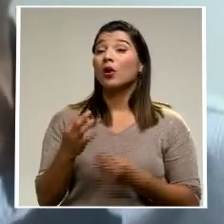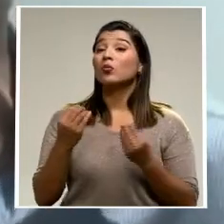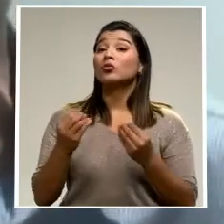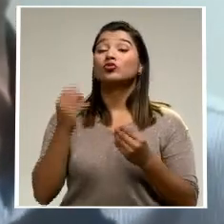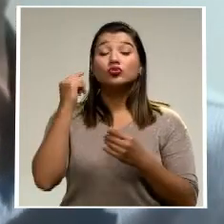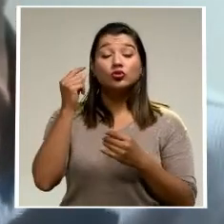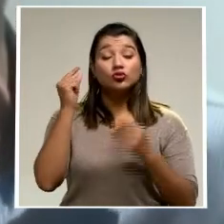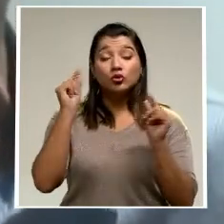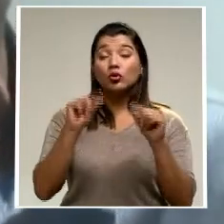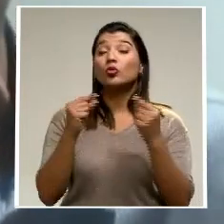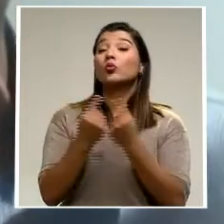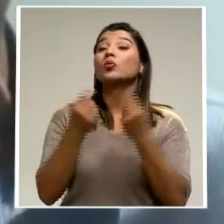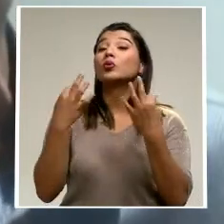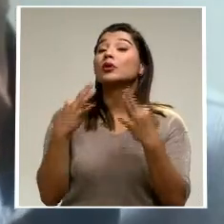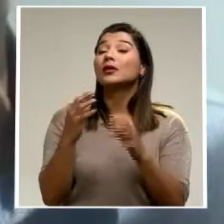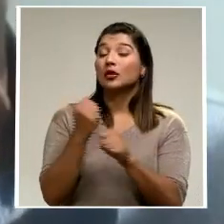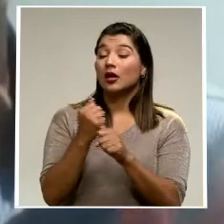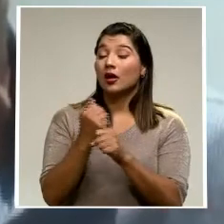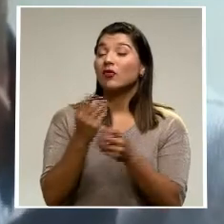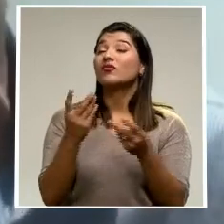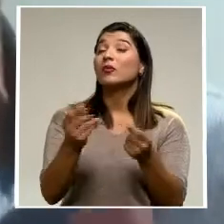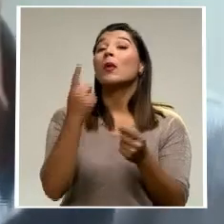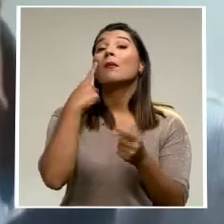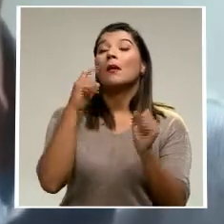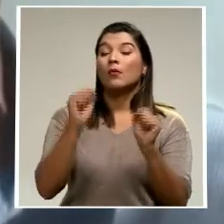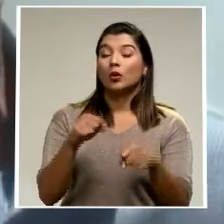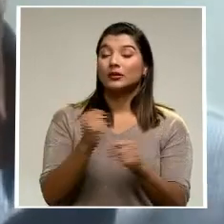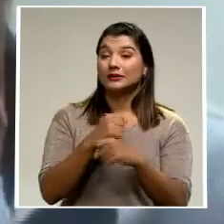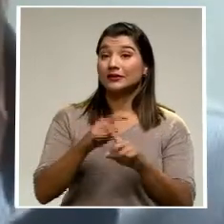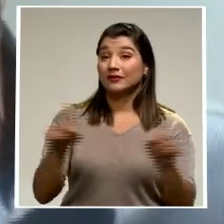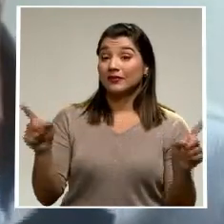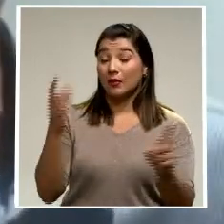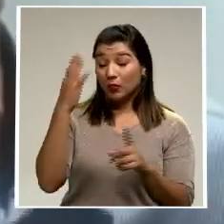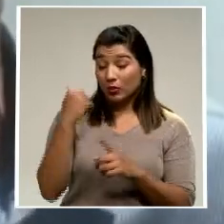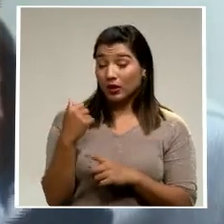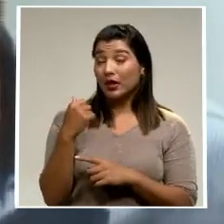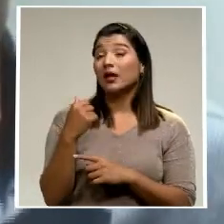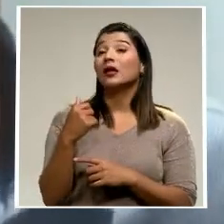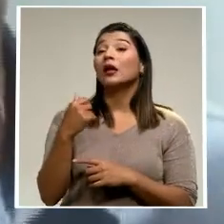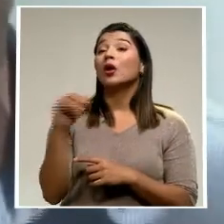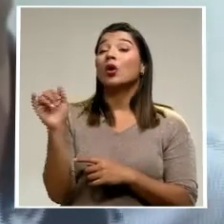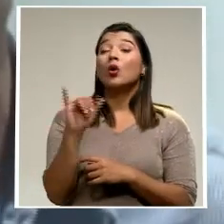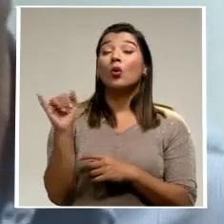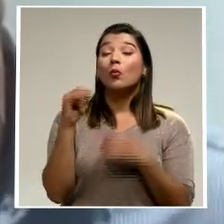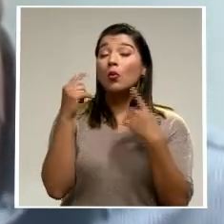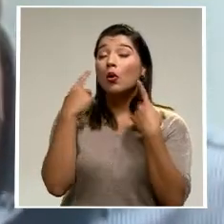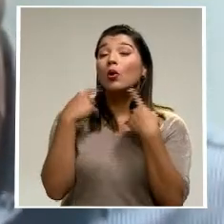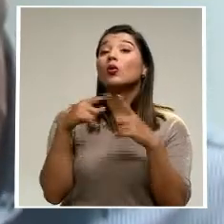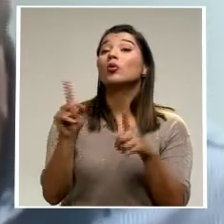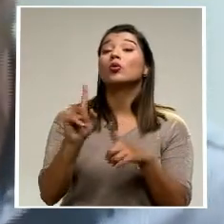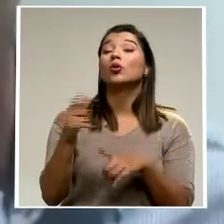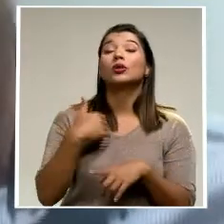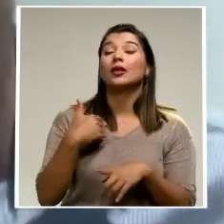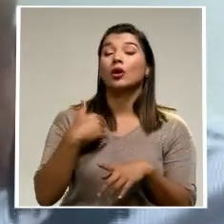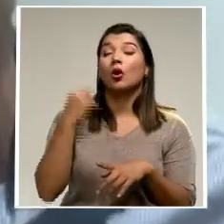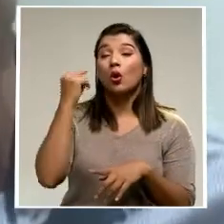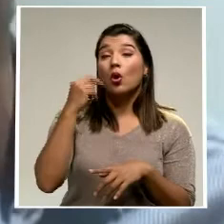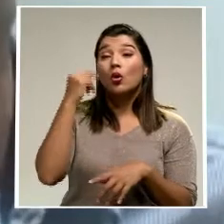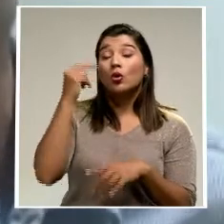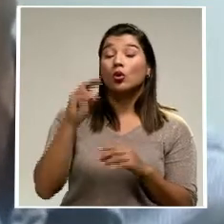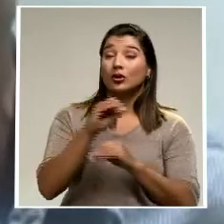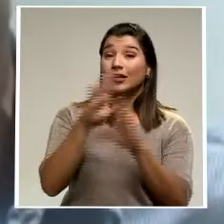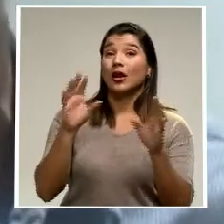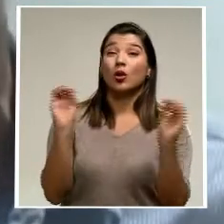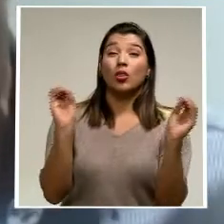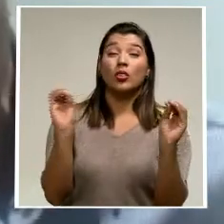de procurarla para poder hacer esa diferenciación, porque de nuevo, como oposición no han logrado tener un norte claro ni una alternativa